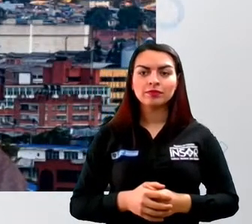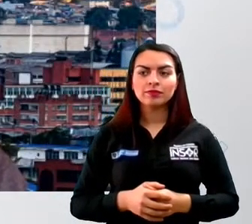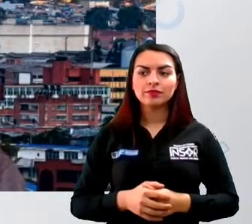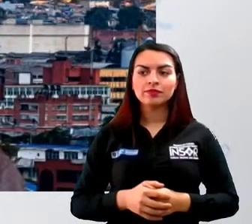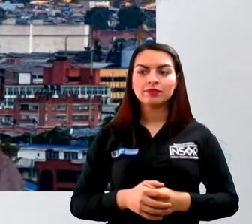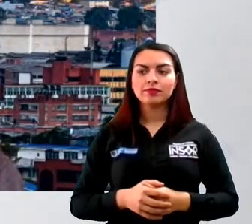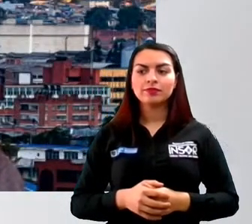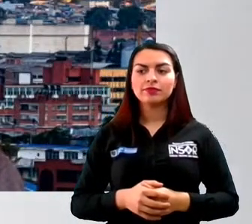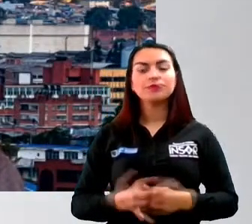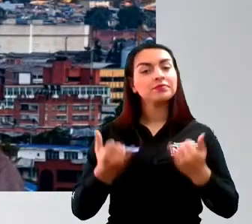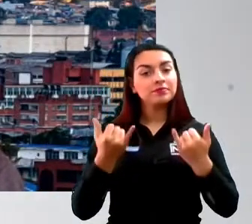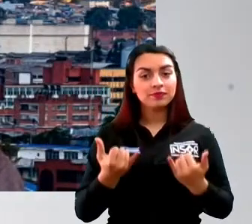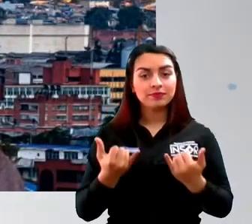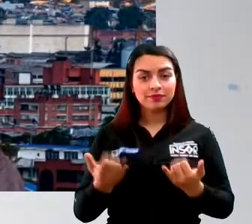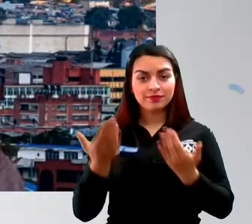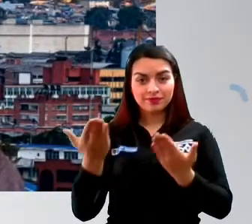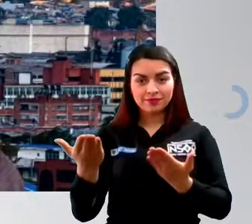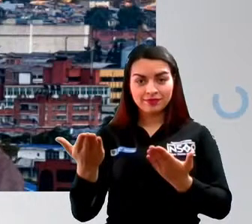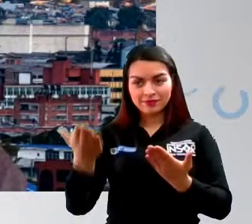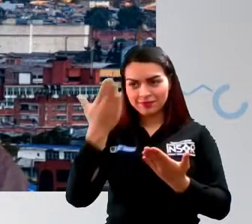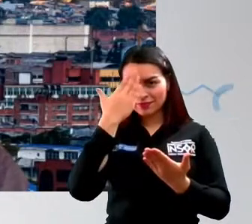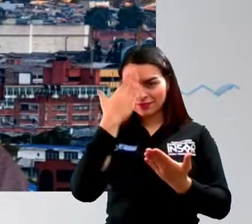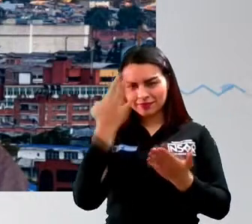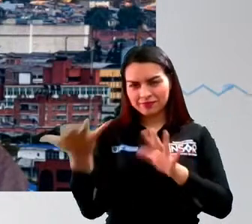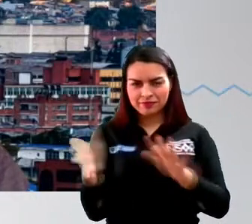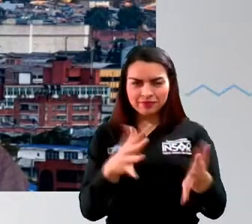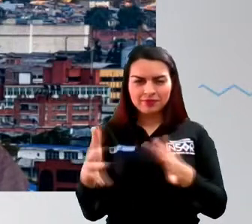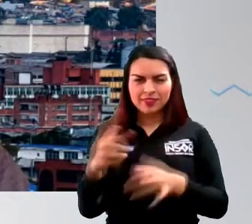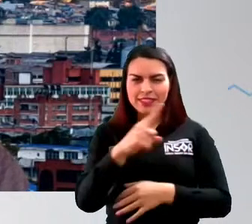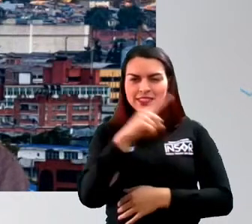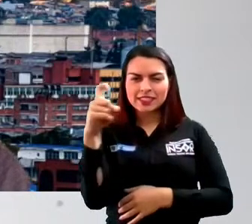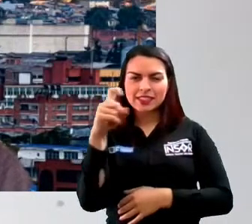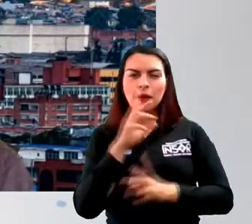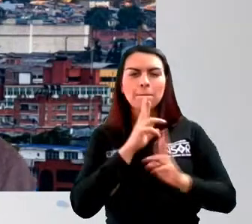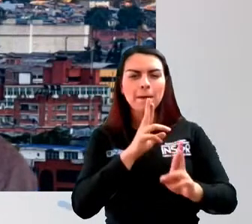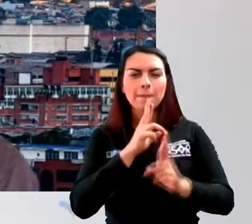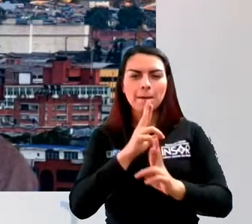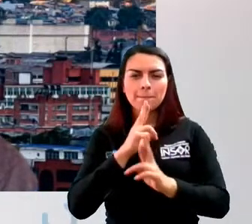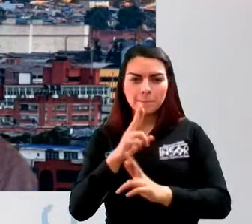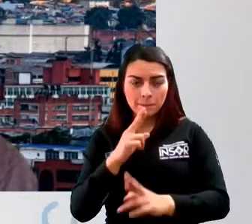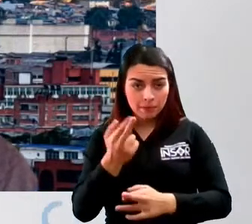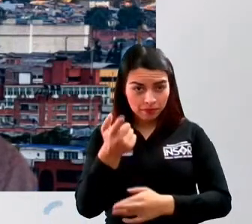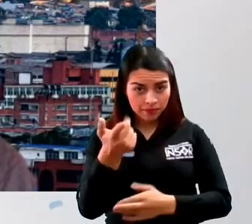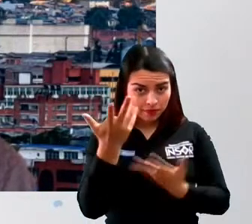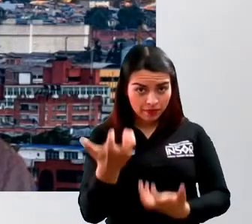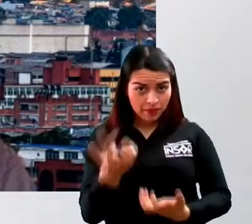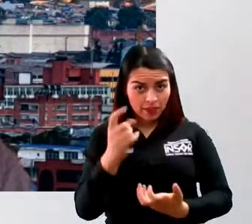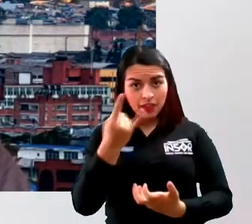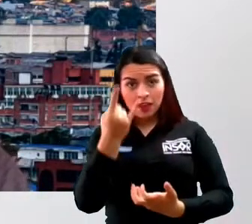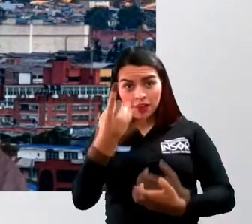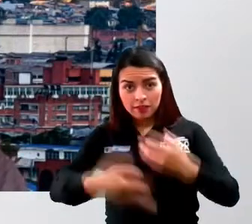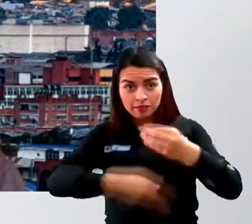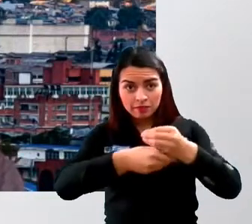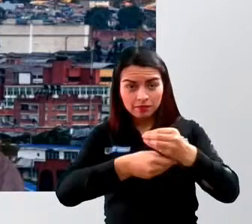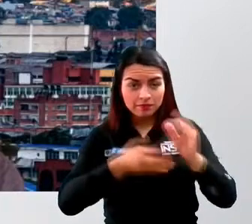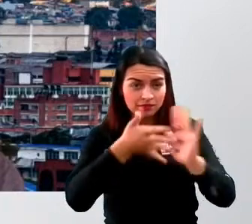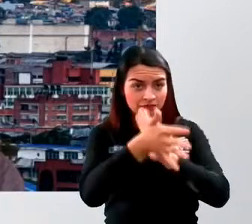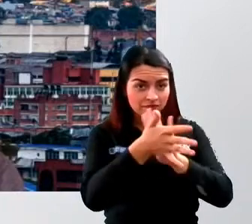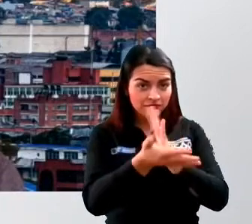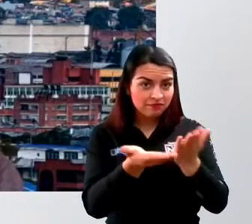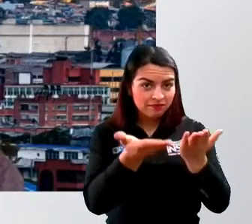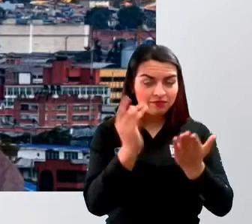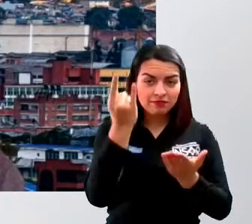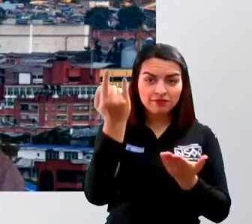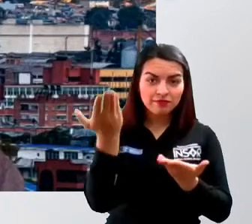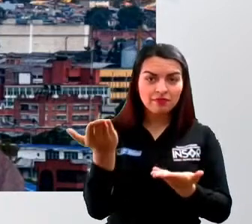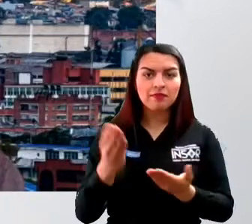Charles, ya estamos casi en las 100 respuestas. No sé si tú quieres hacer un comentario a partir de esto.